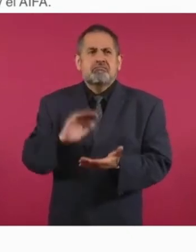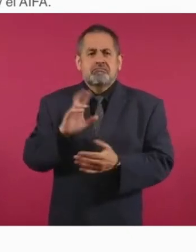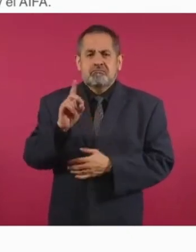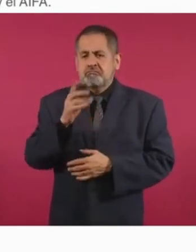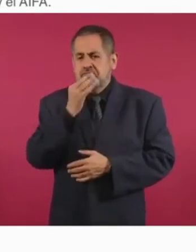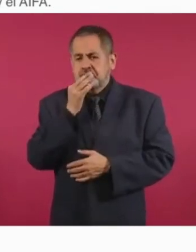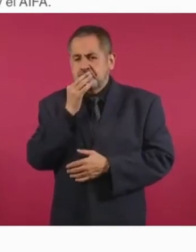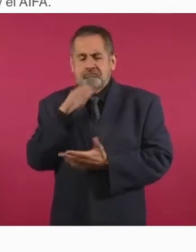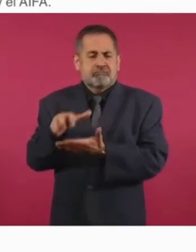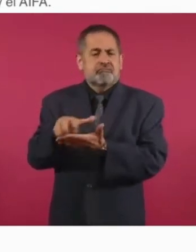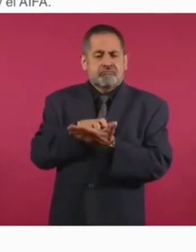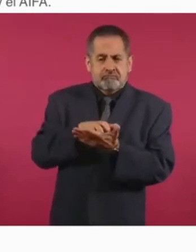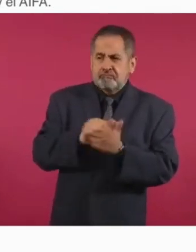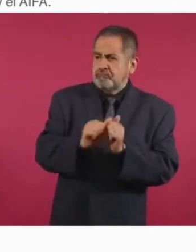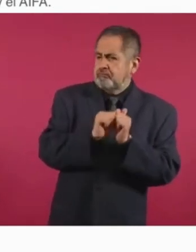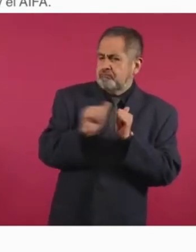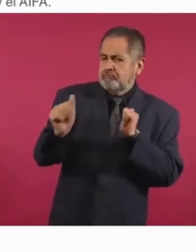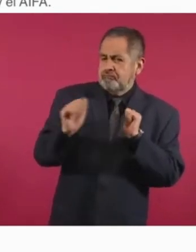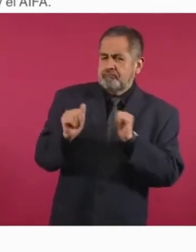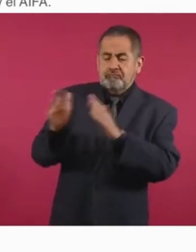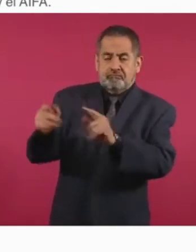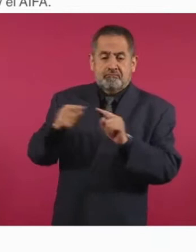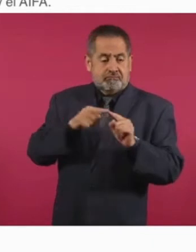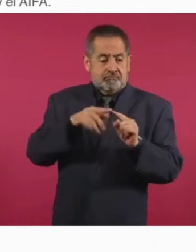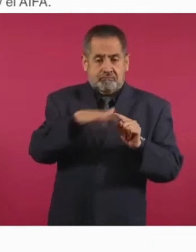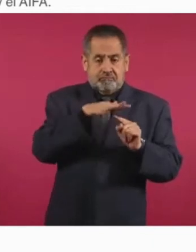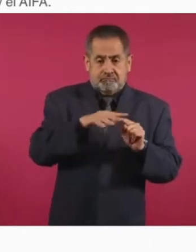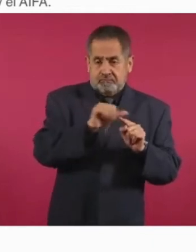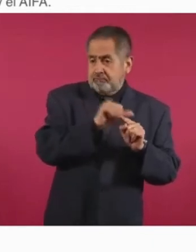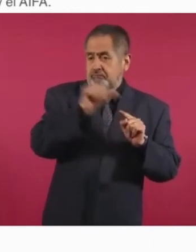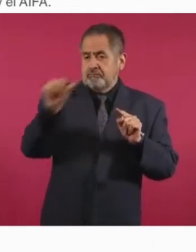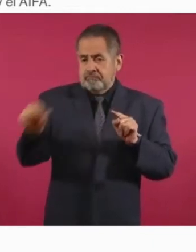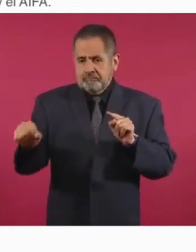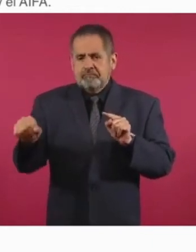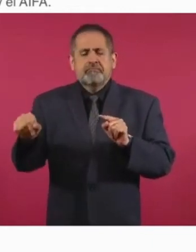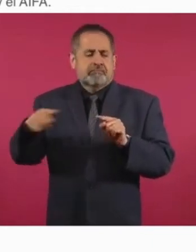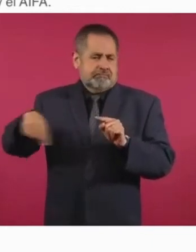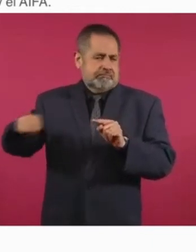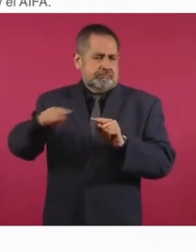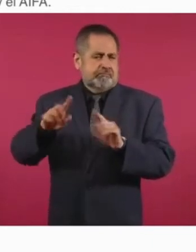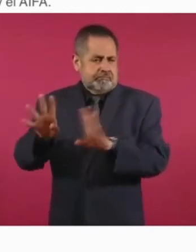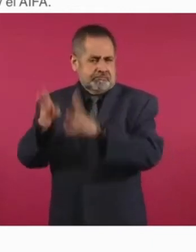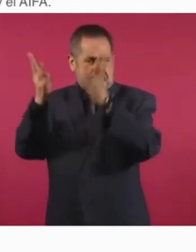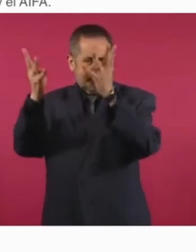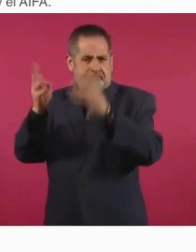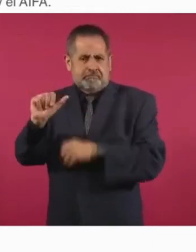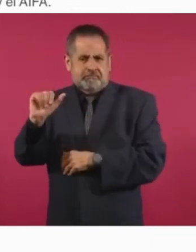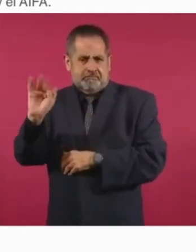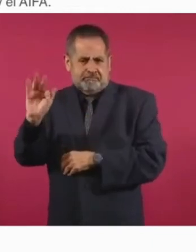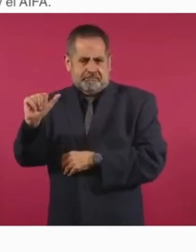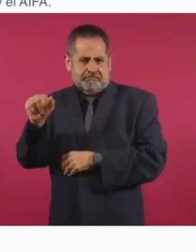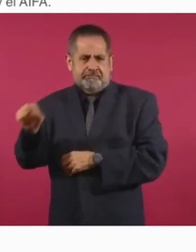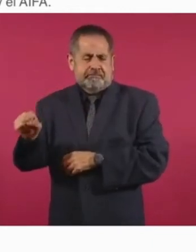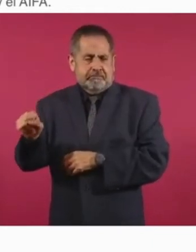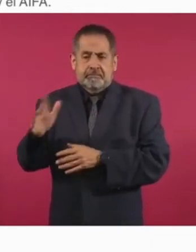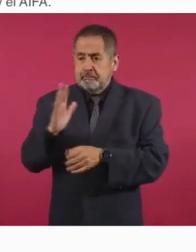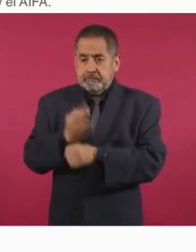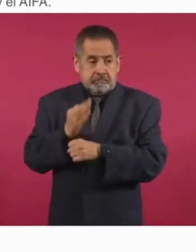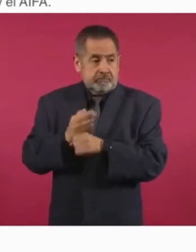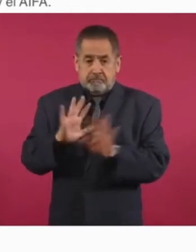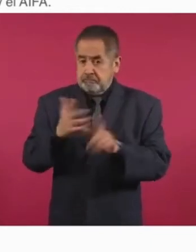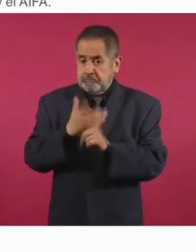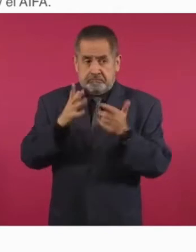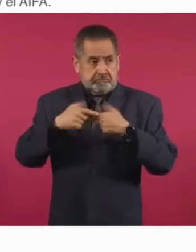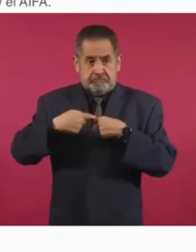30 minutos en ahorro de tiempo de esa zona hacia la zona del aeropuerto y que ya está hoy en día en